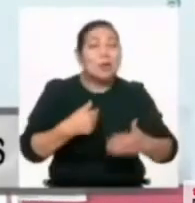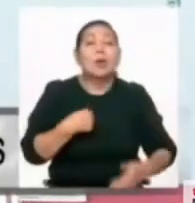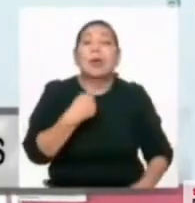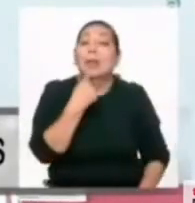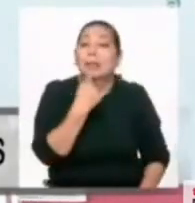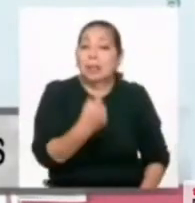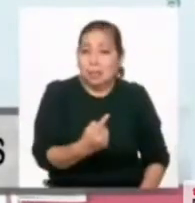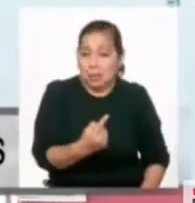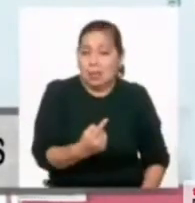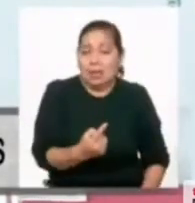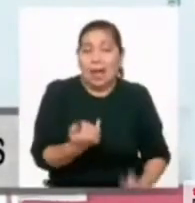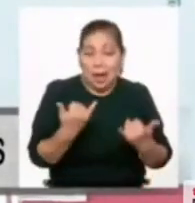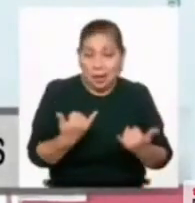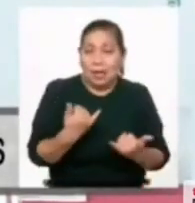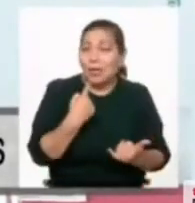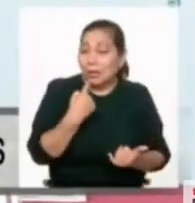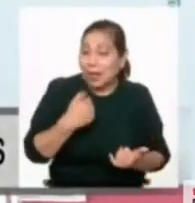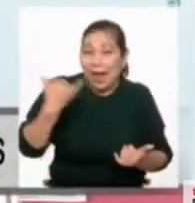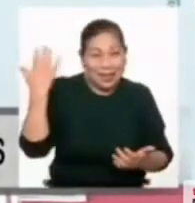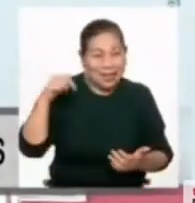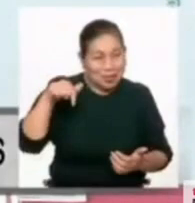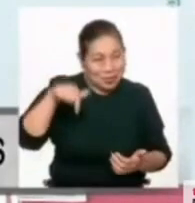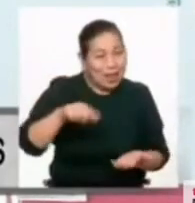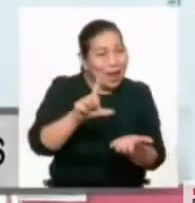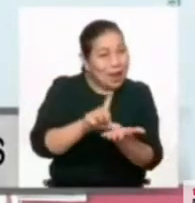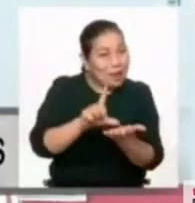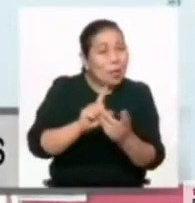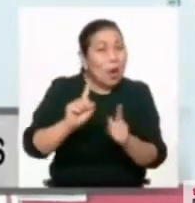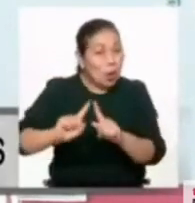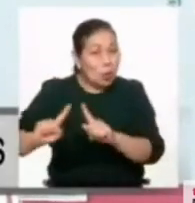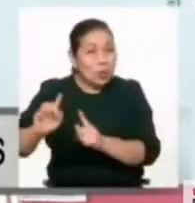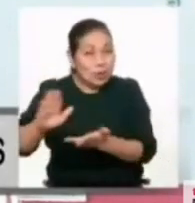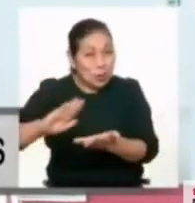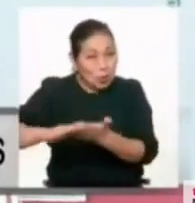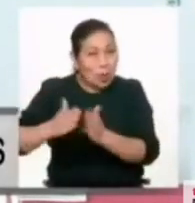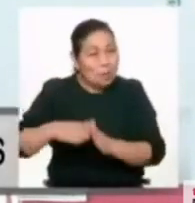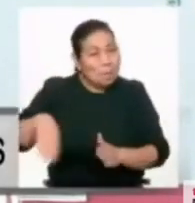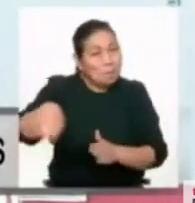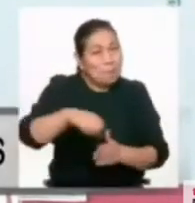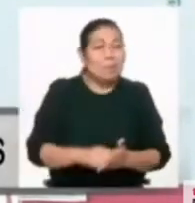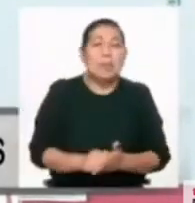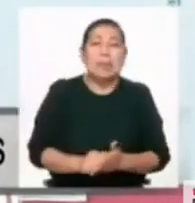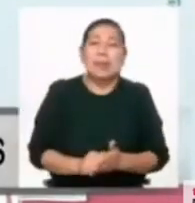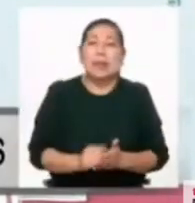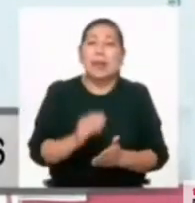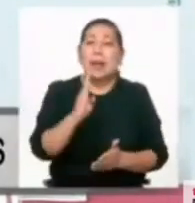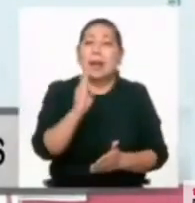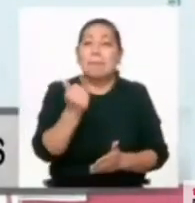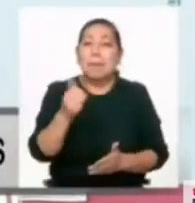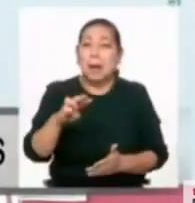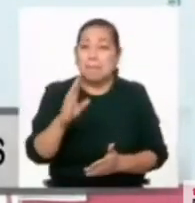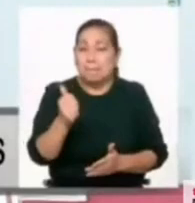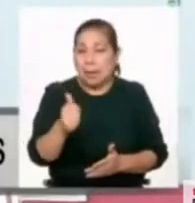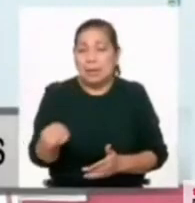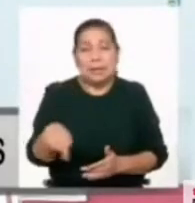dije que, y lo dije aquí en Lima, que una de las comunidades, ¿no? La de Fuera Bambas,